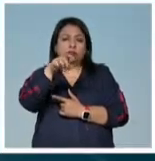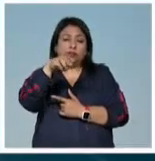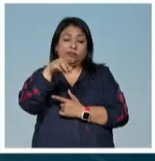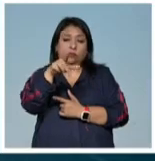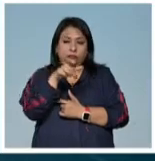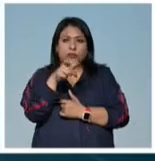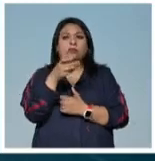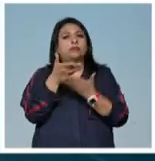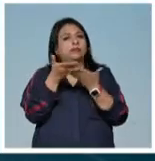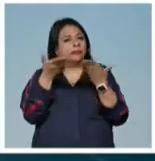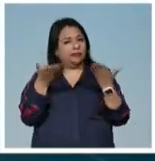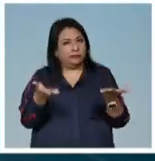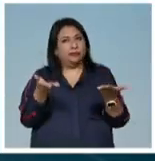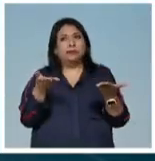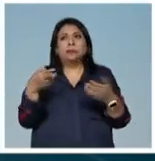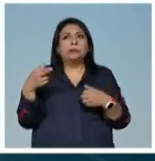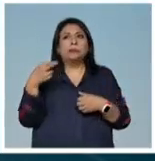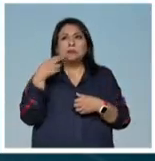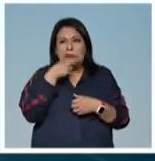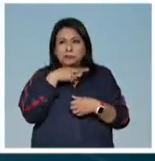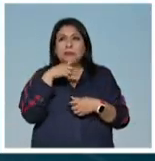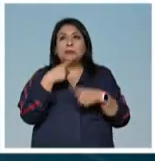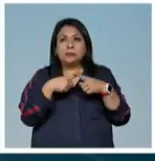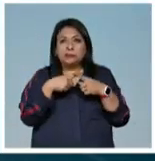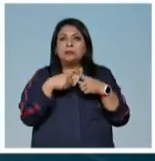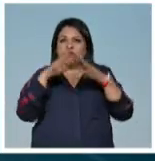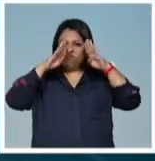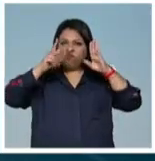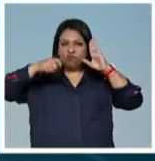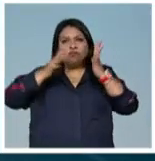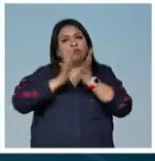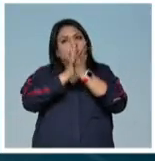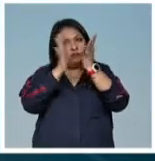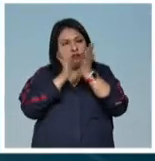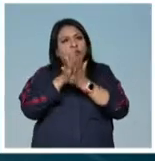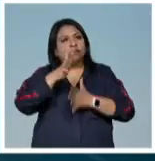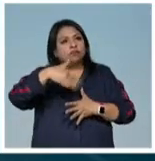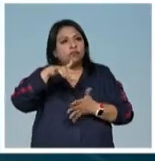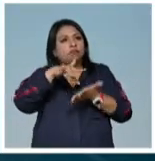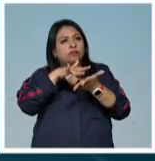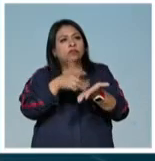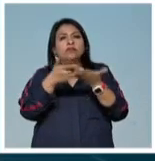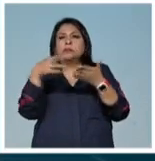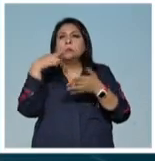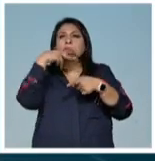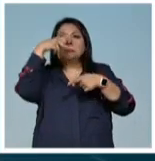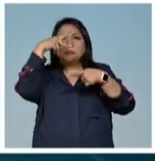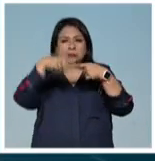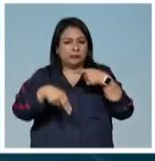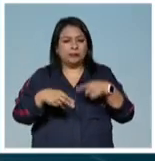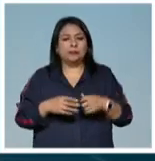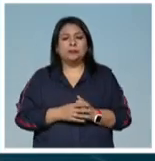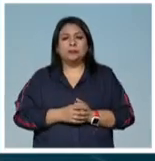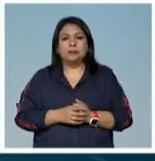www.imcine.gov.mx. Con esta invitación, cuanto antes los que se dedican al cine a participar y a buscar este apoyo, y nos vamos a la pausa. Muy, muy